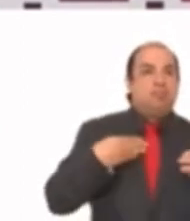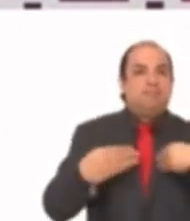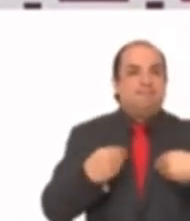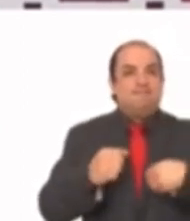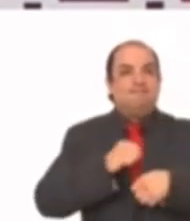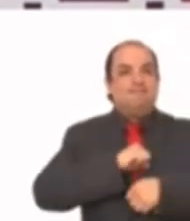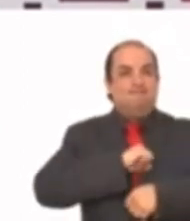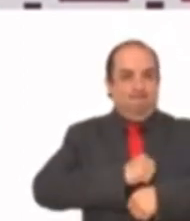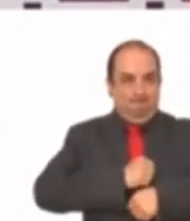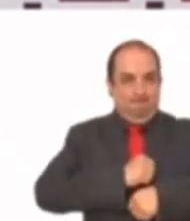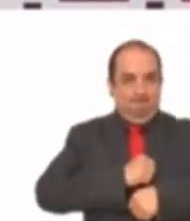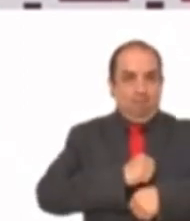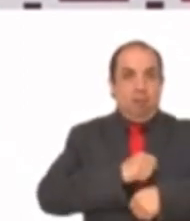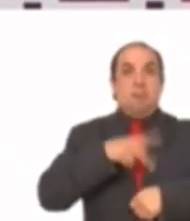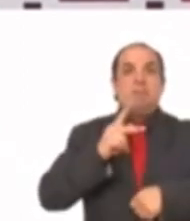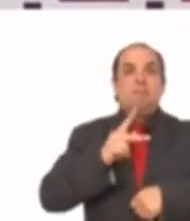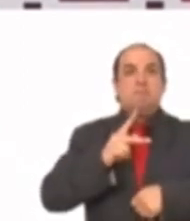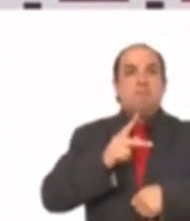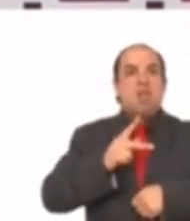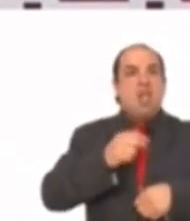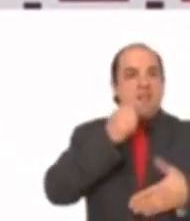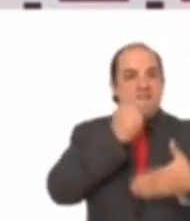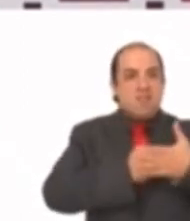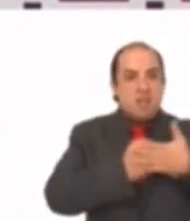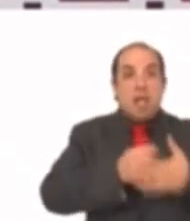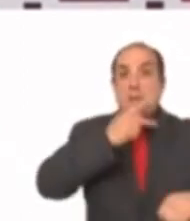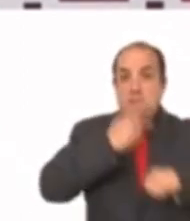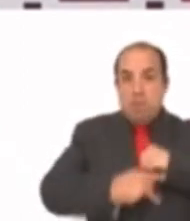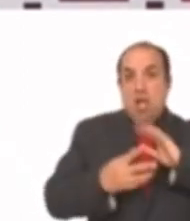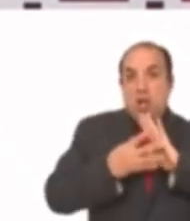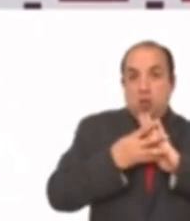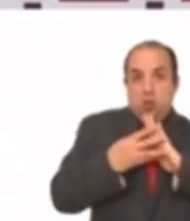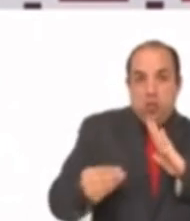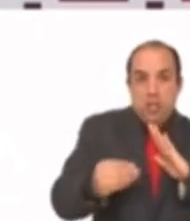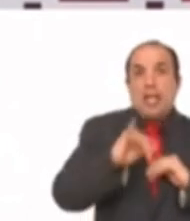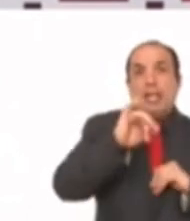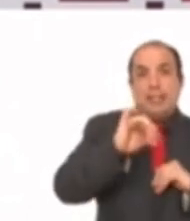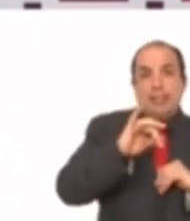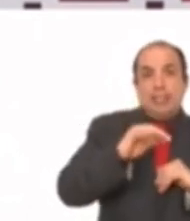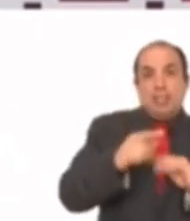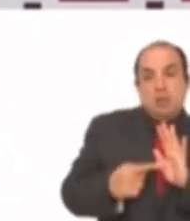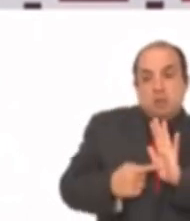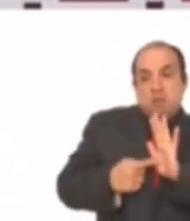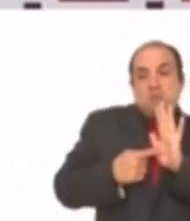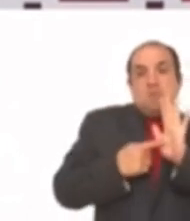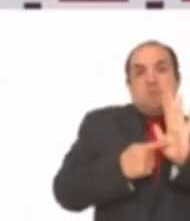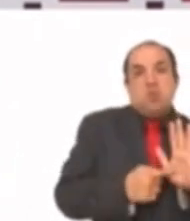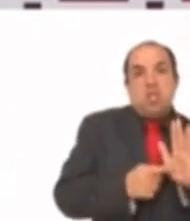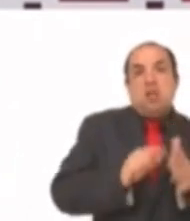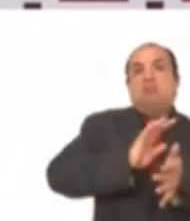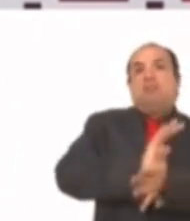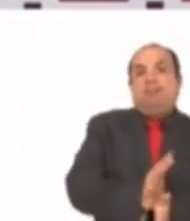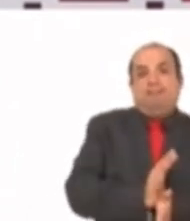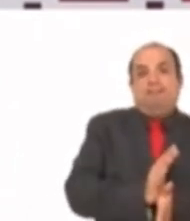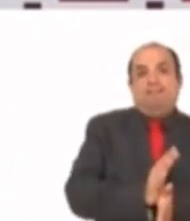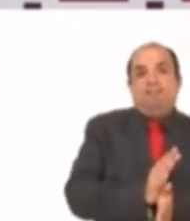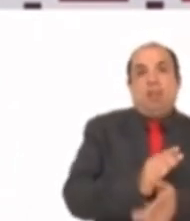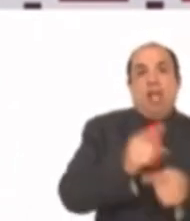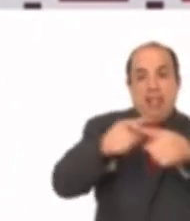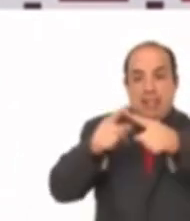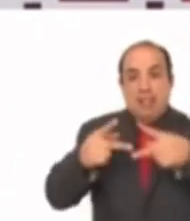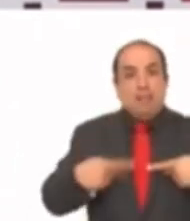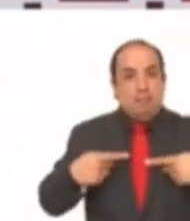el énfasis en el peligro de contagiar sí señalaba y discriminaba a